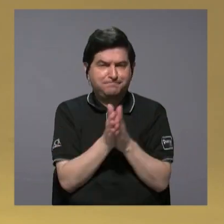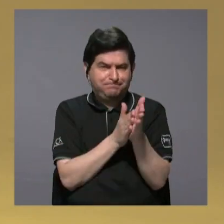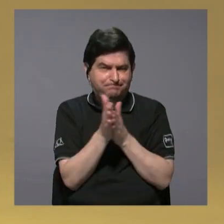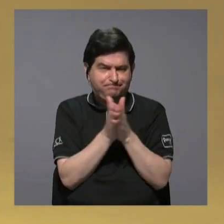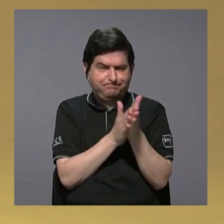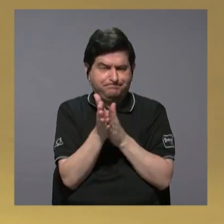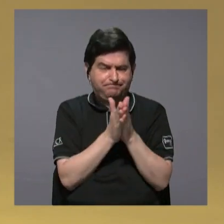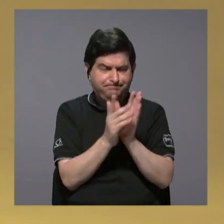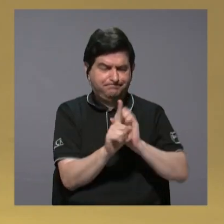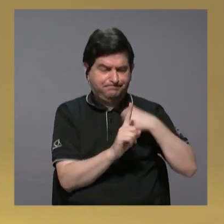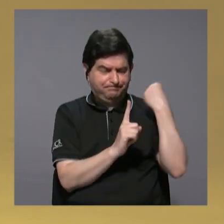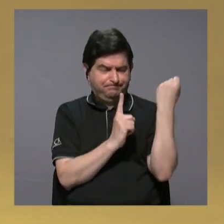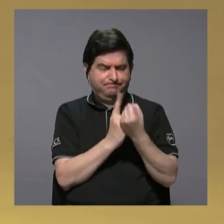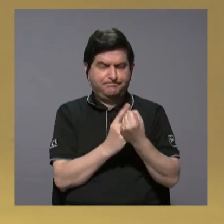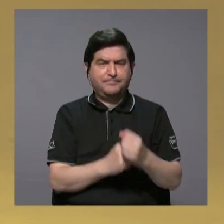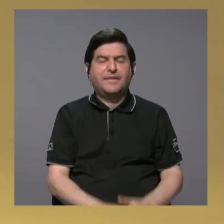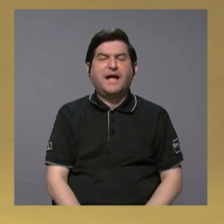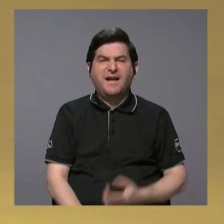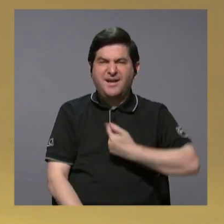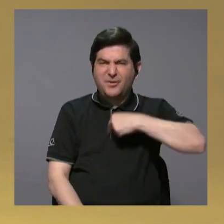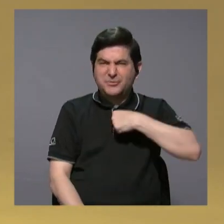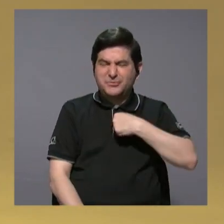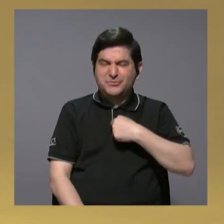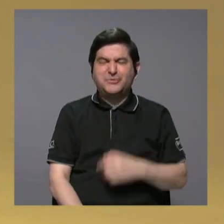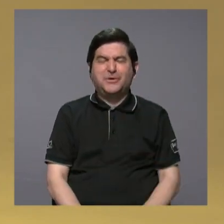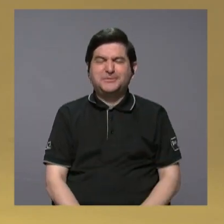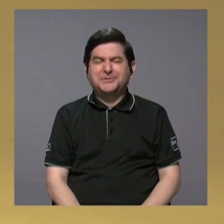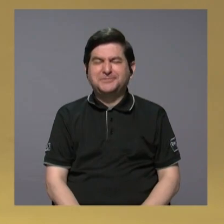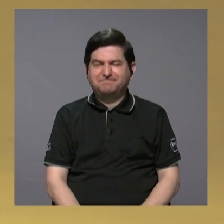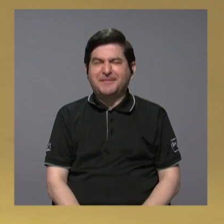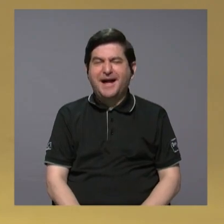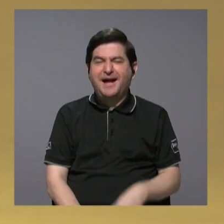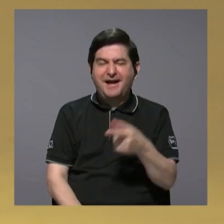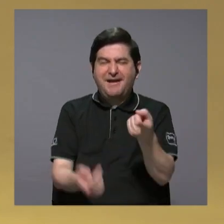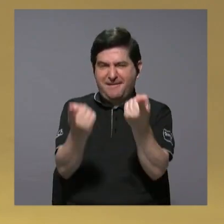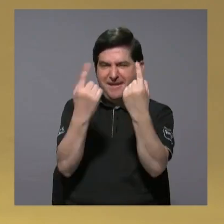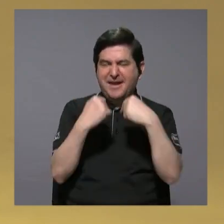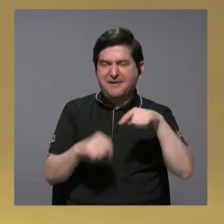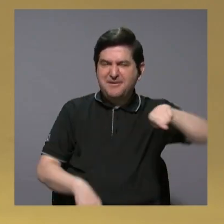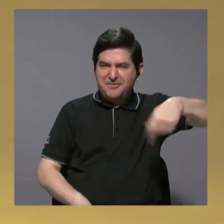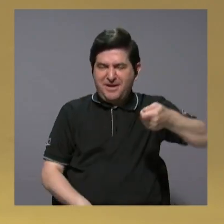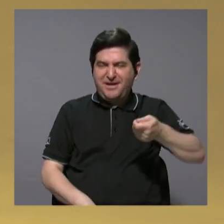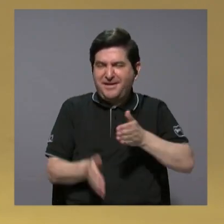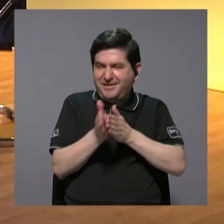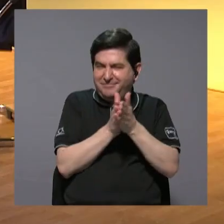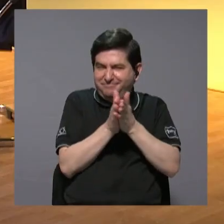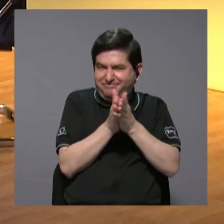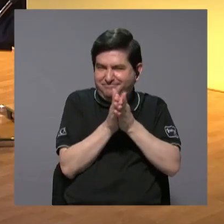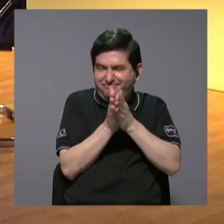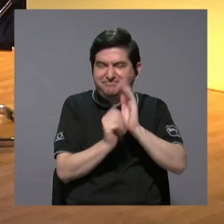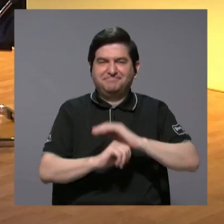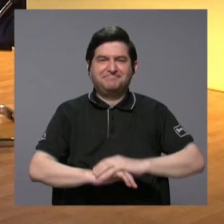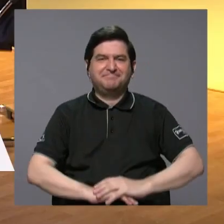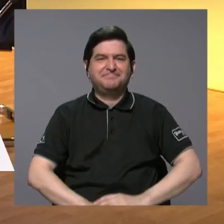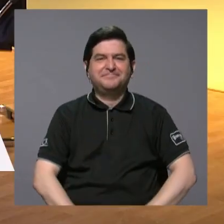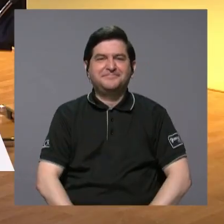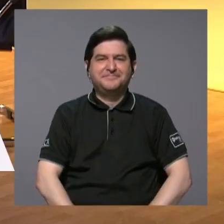aprovechando esa circunstancia vamos a tomar ventaja de su presencia hoy en el canal y